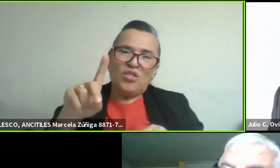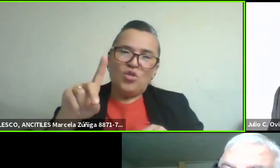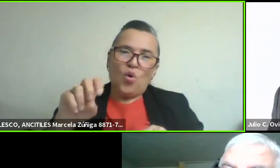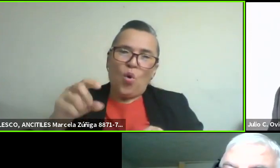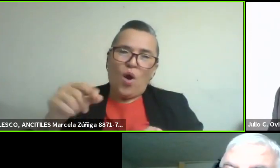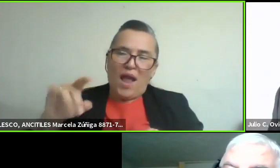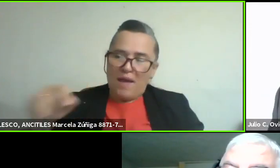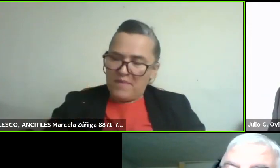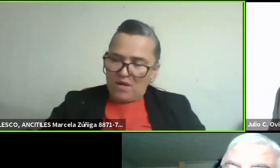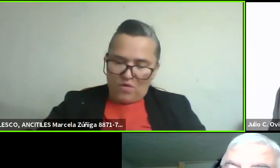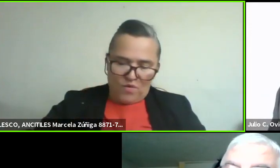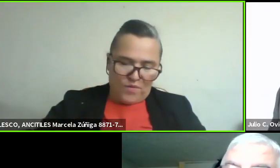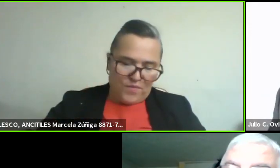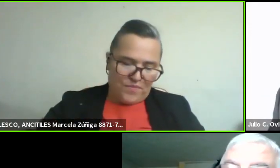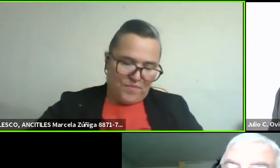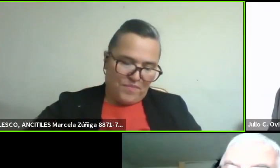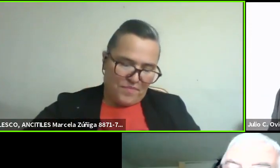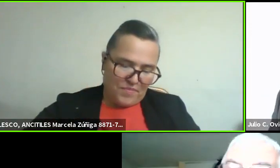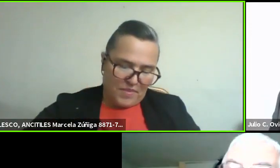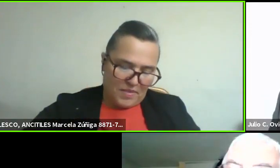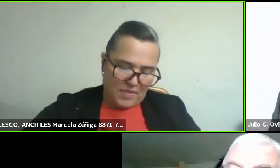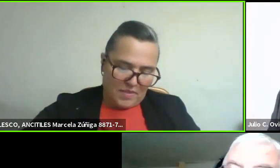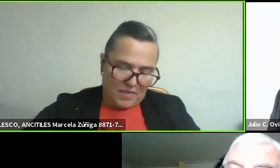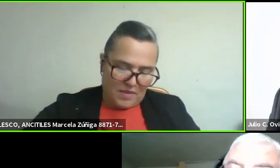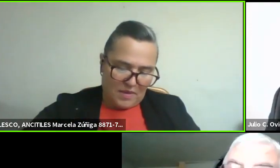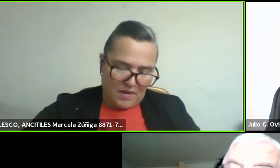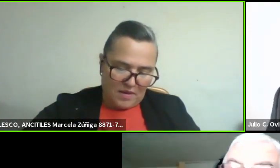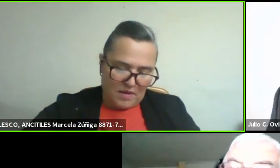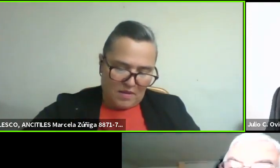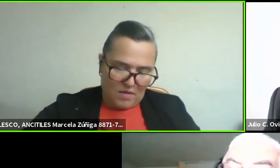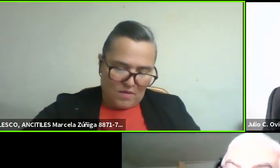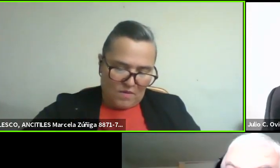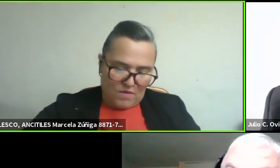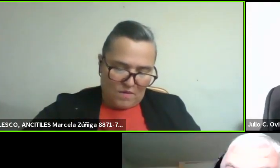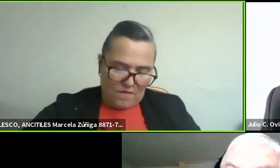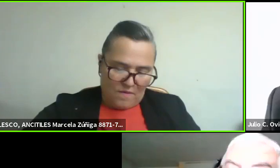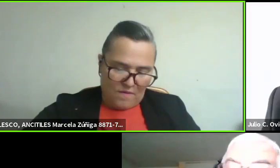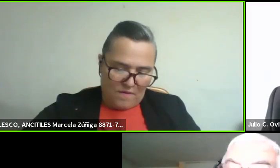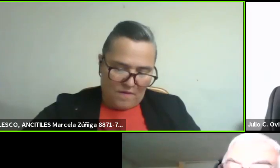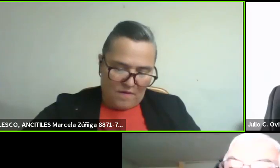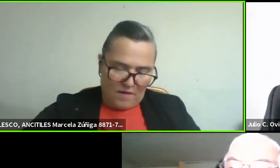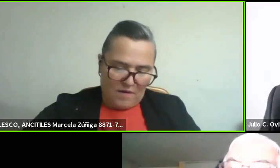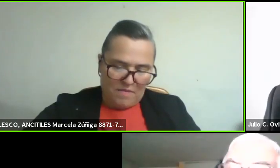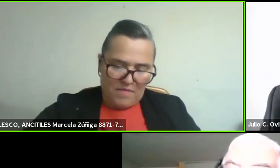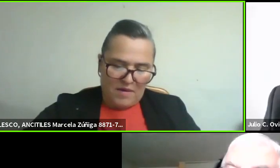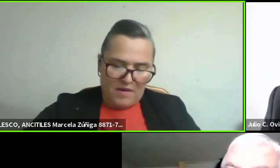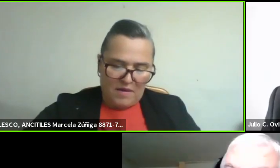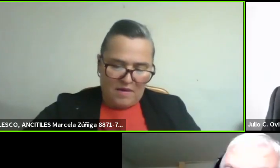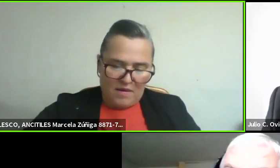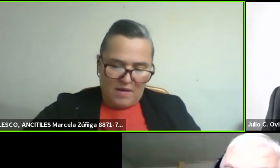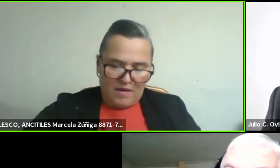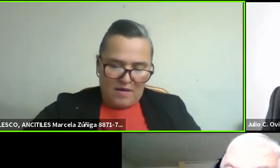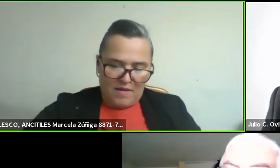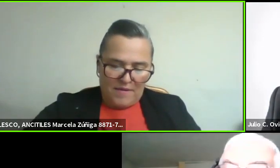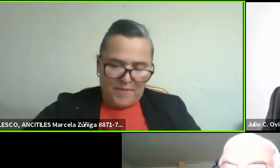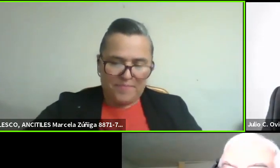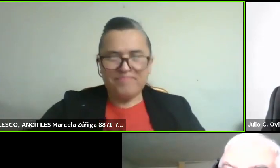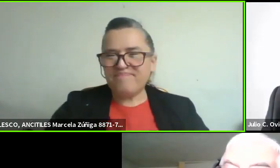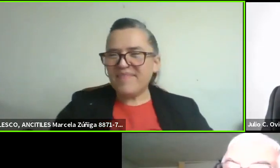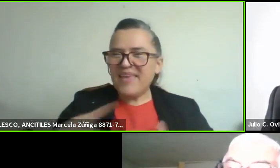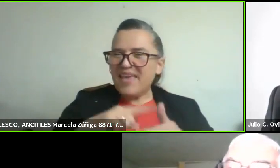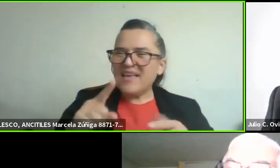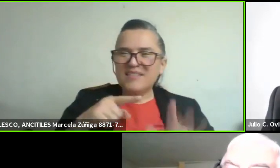y es un entorno negativo porque es un entorno que no permite el enriquecimiento con insumos externos crítica de pares académicos externos